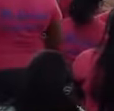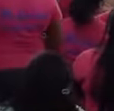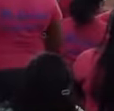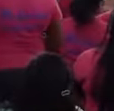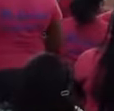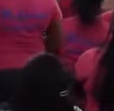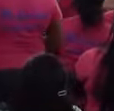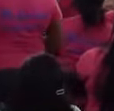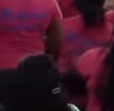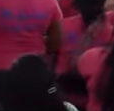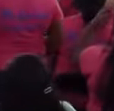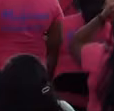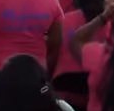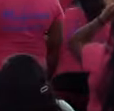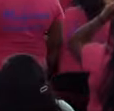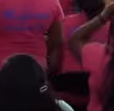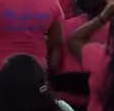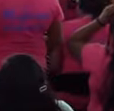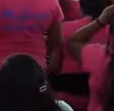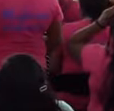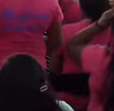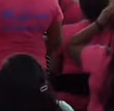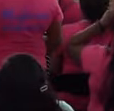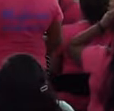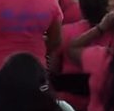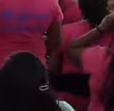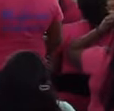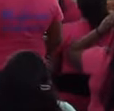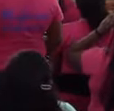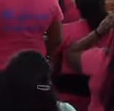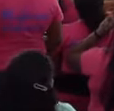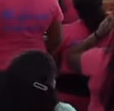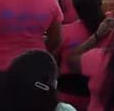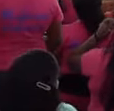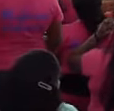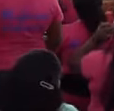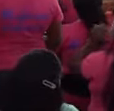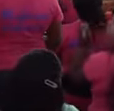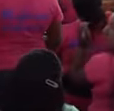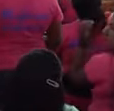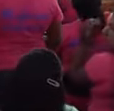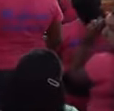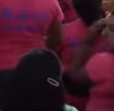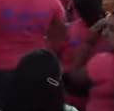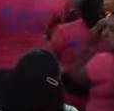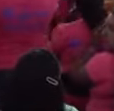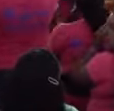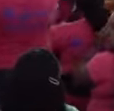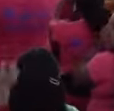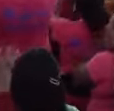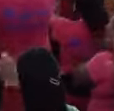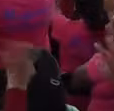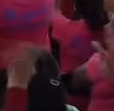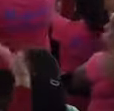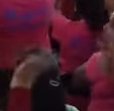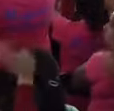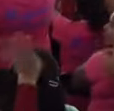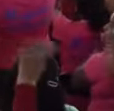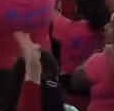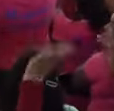igualdad. Contamos con la presencia de 3,000 mujeres de 25 estados de la República Mexicana, de los programas Sembrando